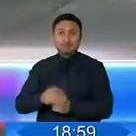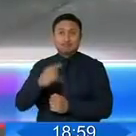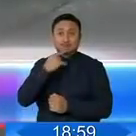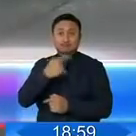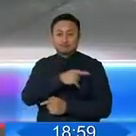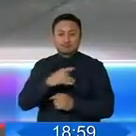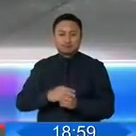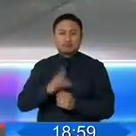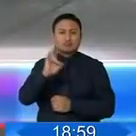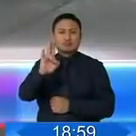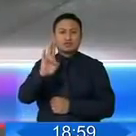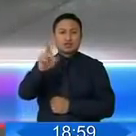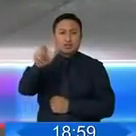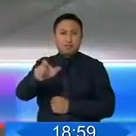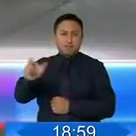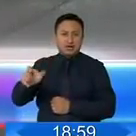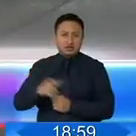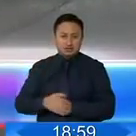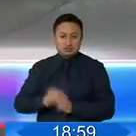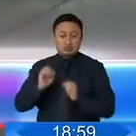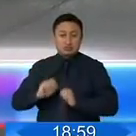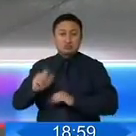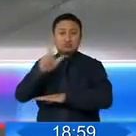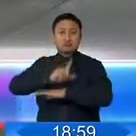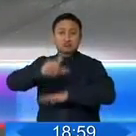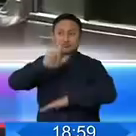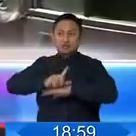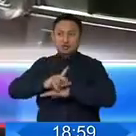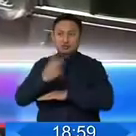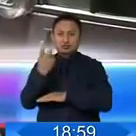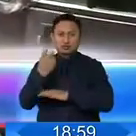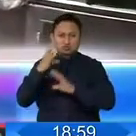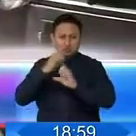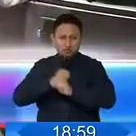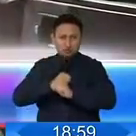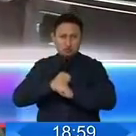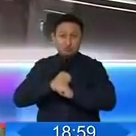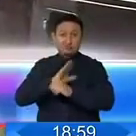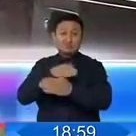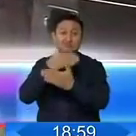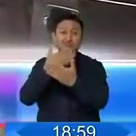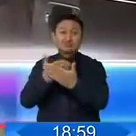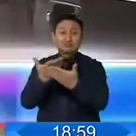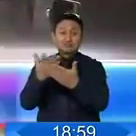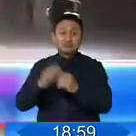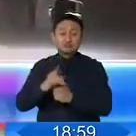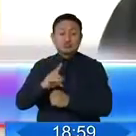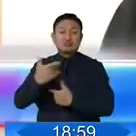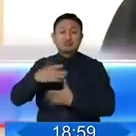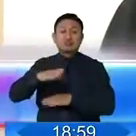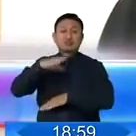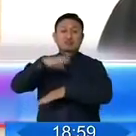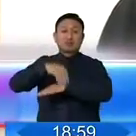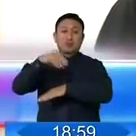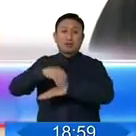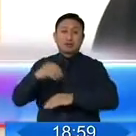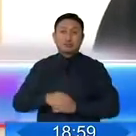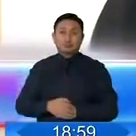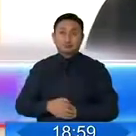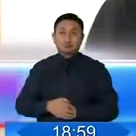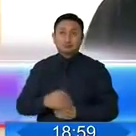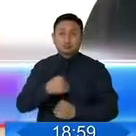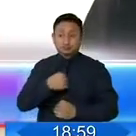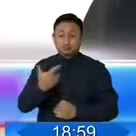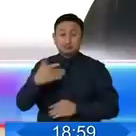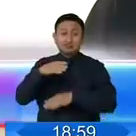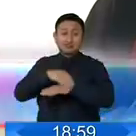carro iban 7 personas que salieron del Lago Agrio a la medianoche y tenían planificado pasar unos días en Quevedo. Estamos esperándolo en Quevedo, nosotros somos de